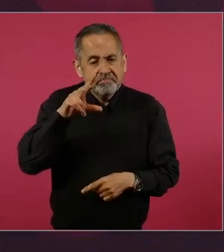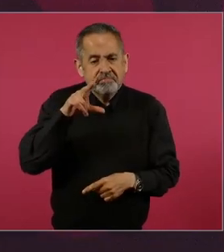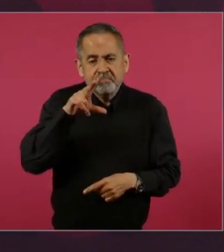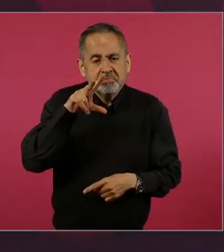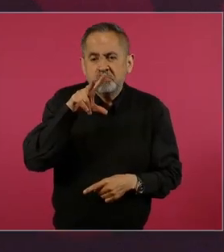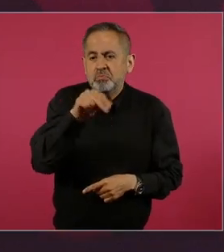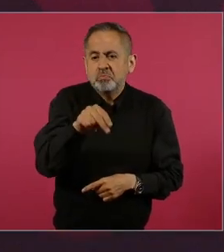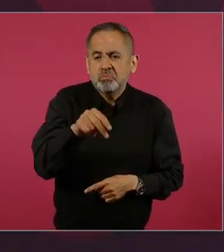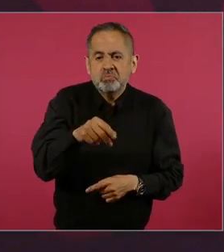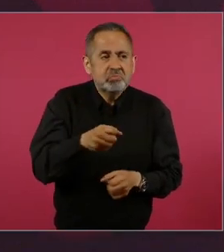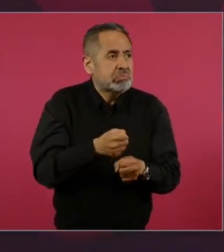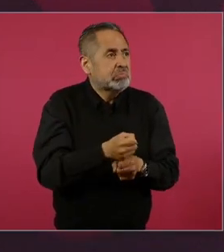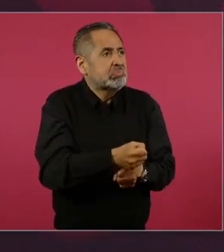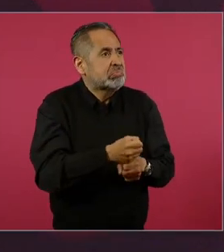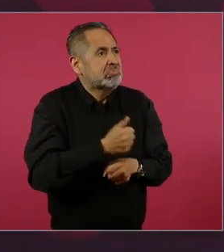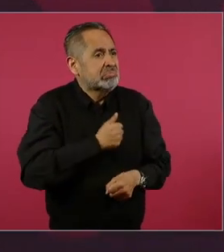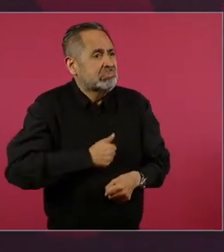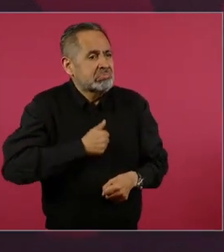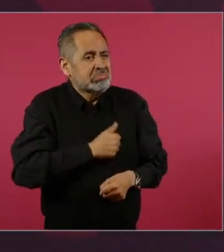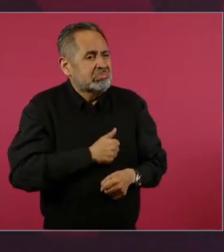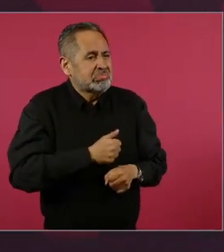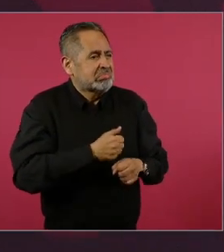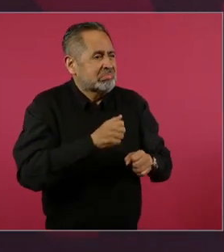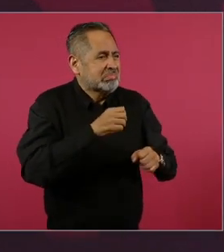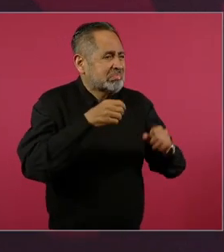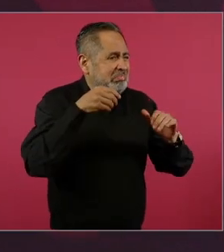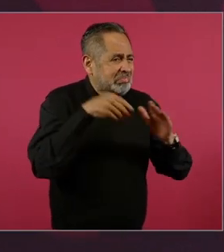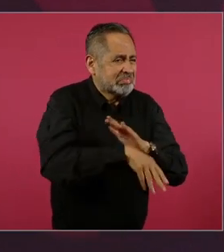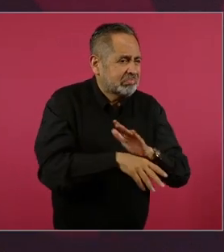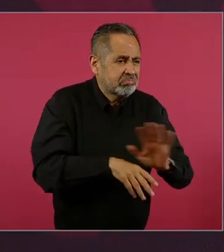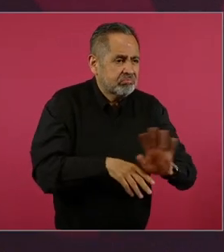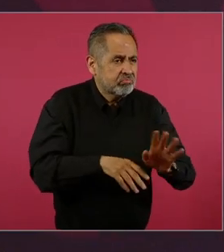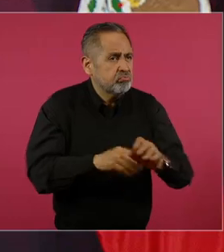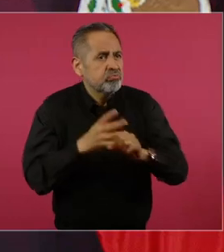rehabilitar los zoológicos,